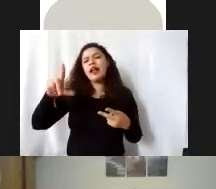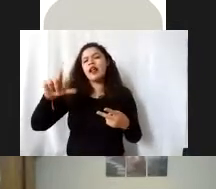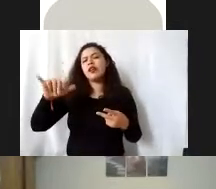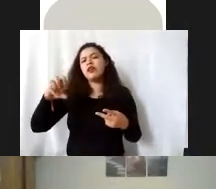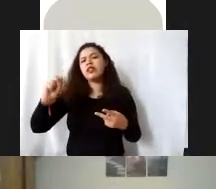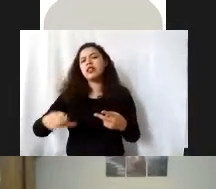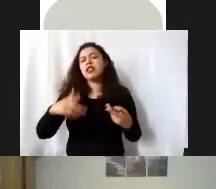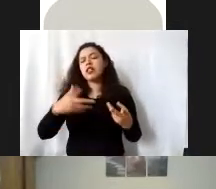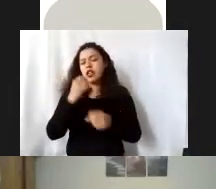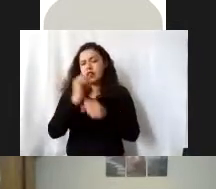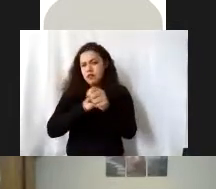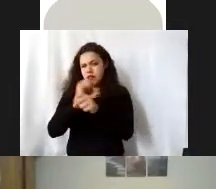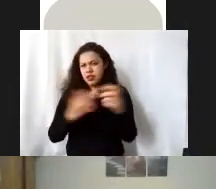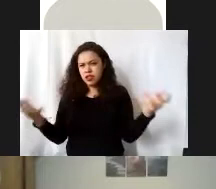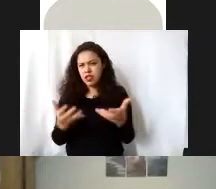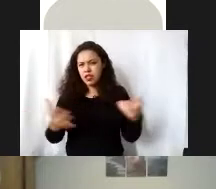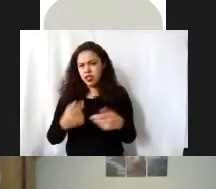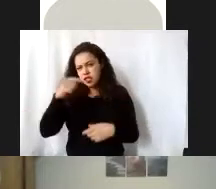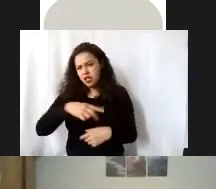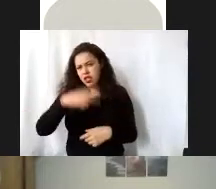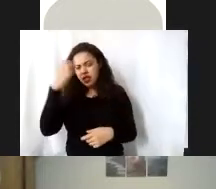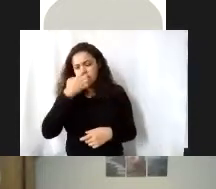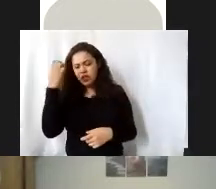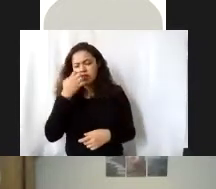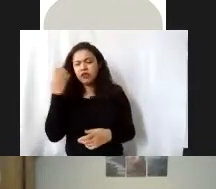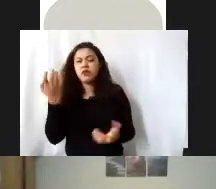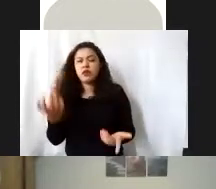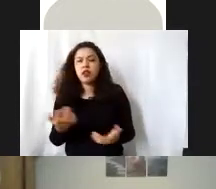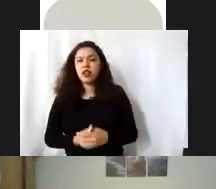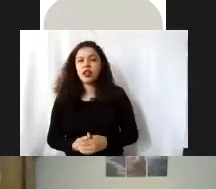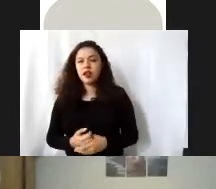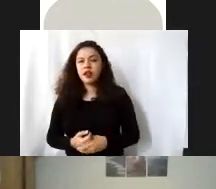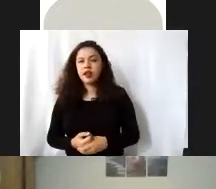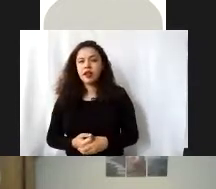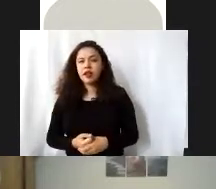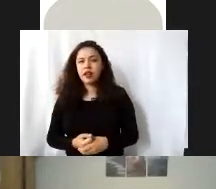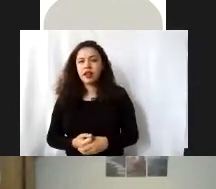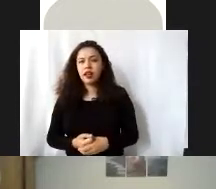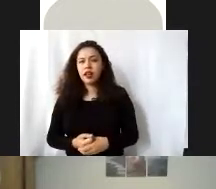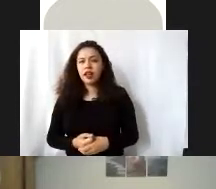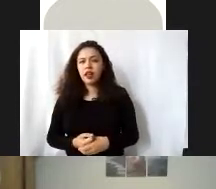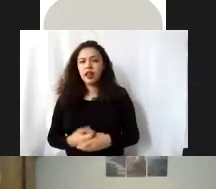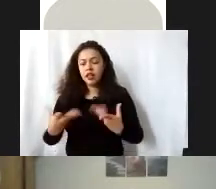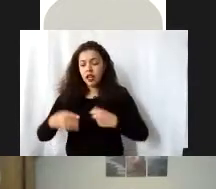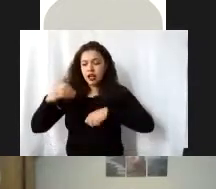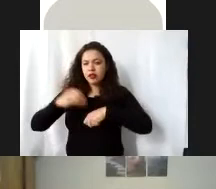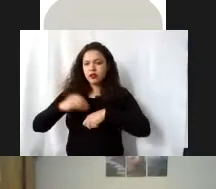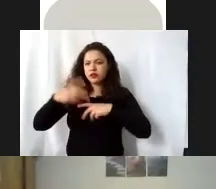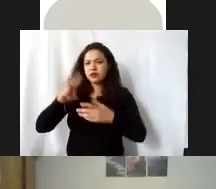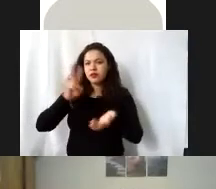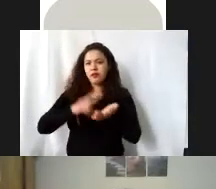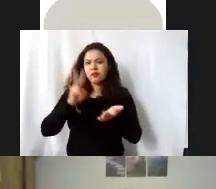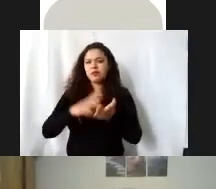una investigación en la escuela donde justamente hablan de la validez y de la